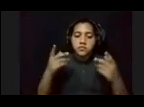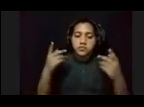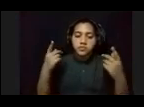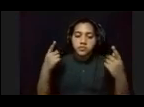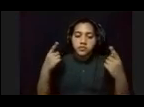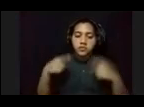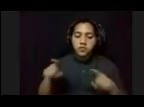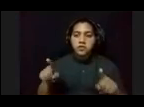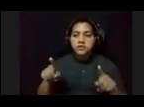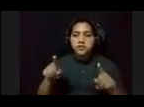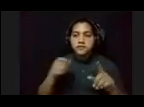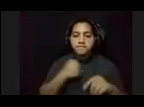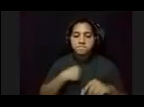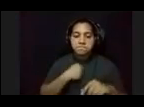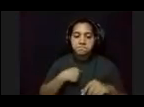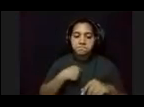discúlpenme,